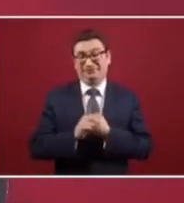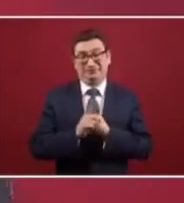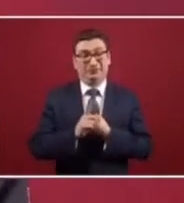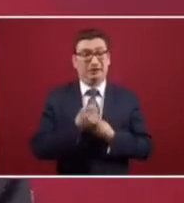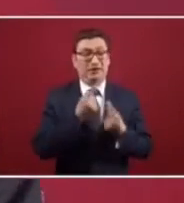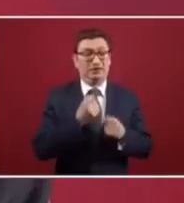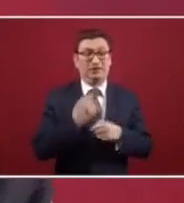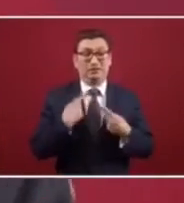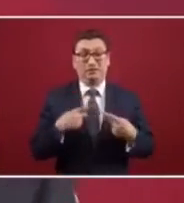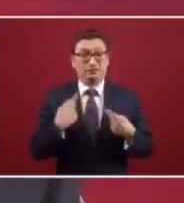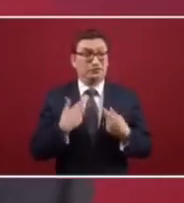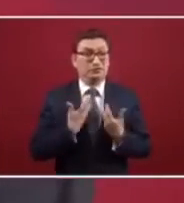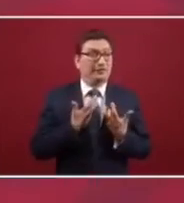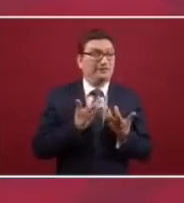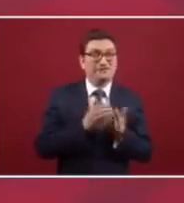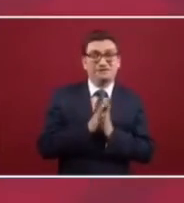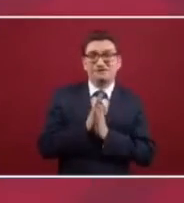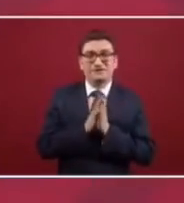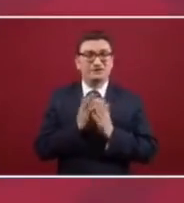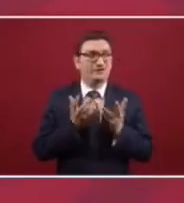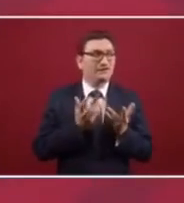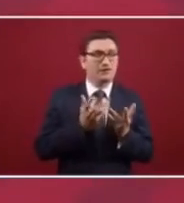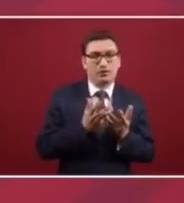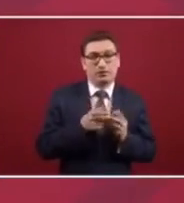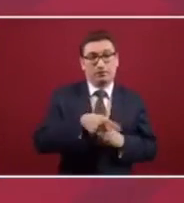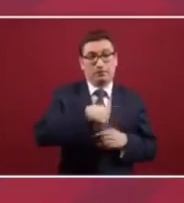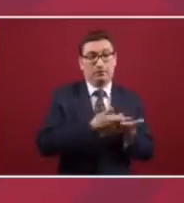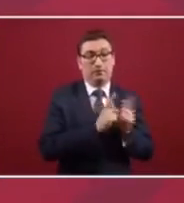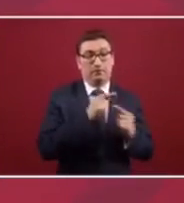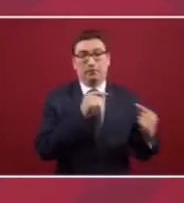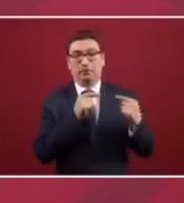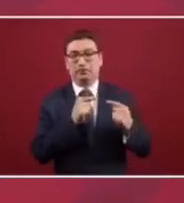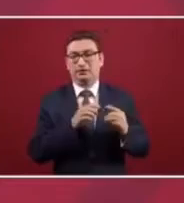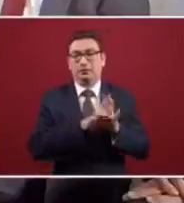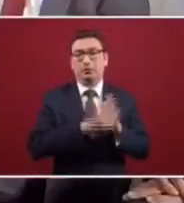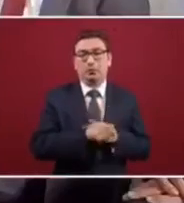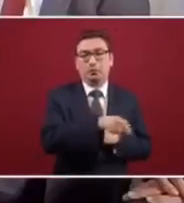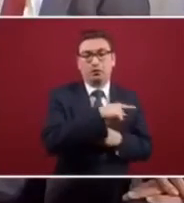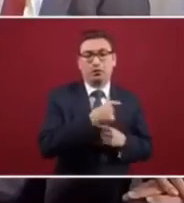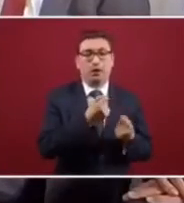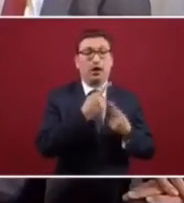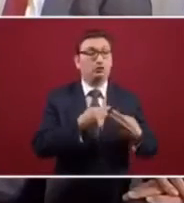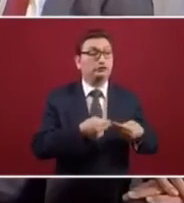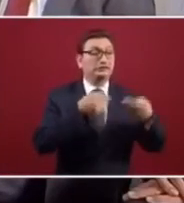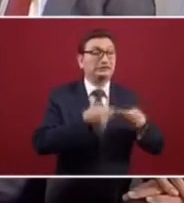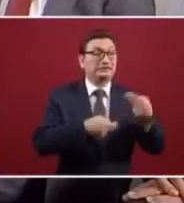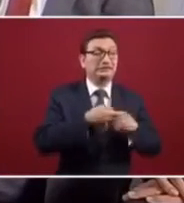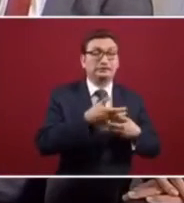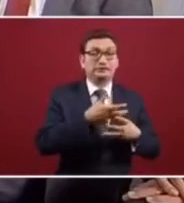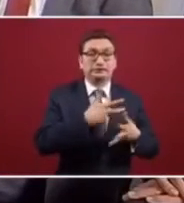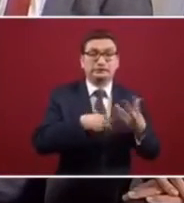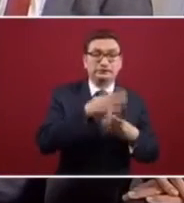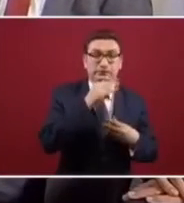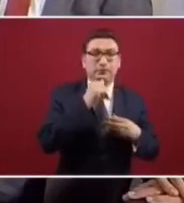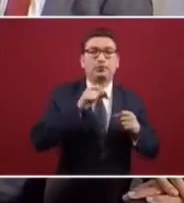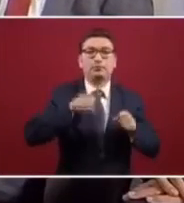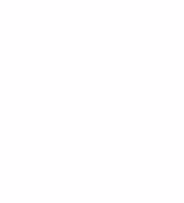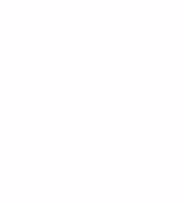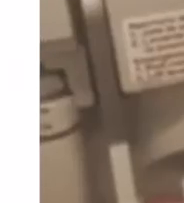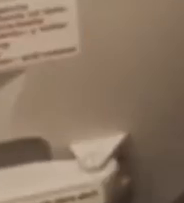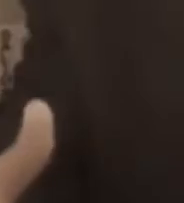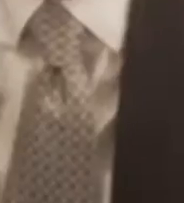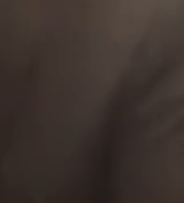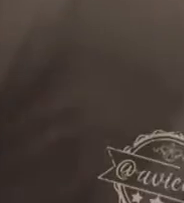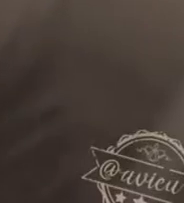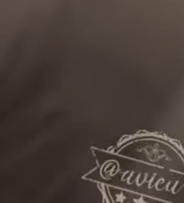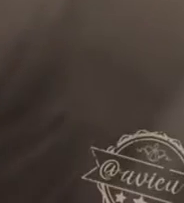se frotan las manos nuestros adversarios. Por ejemplo, los que no pudieron seguir con el negocio del aeropuerto de Texcoco.